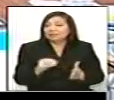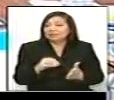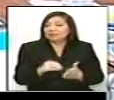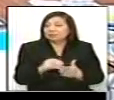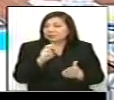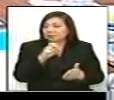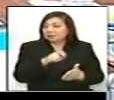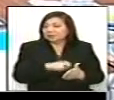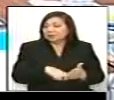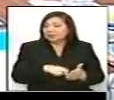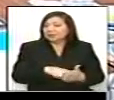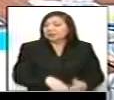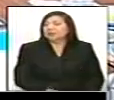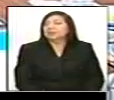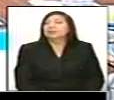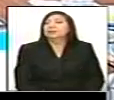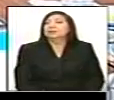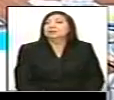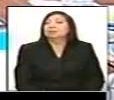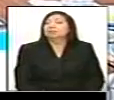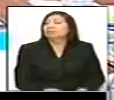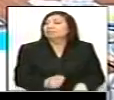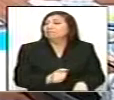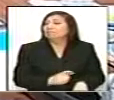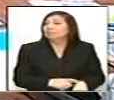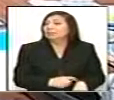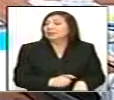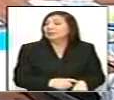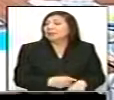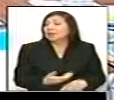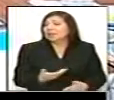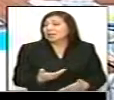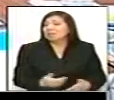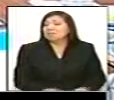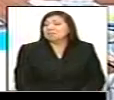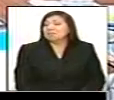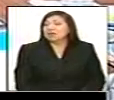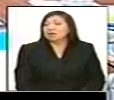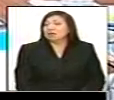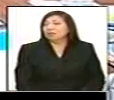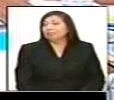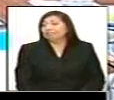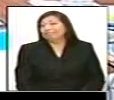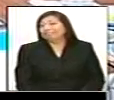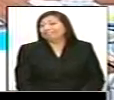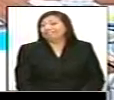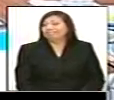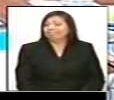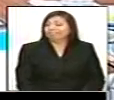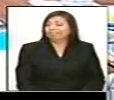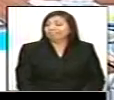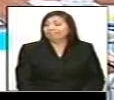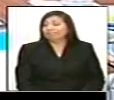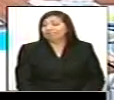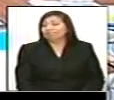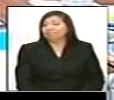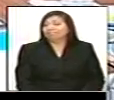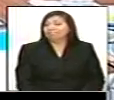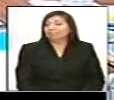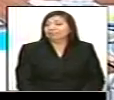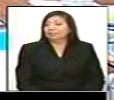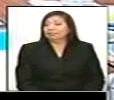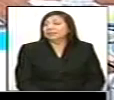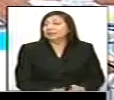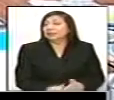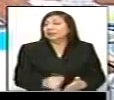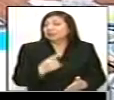concesión minera por N tiempo. Ya me resultaría un poco, diría,